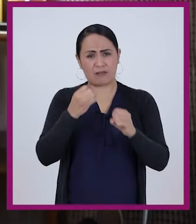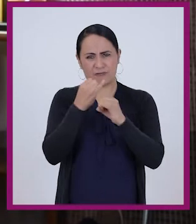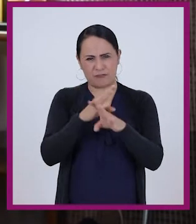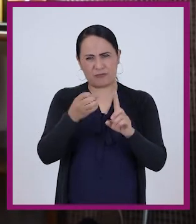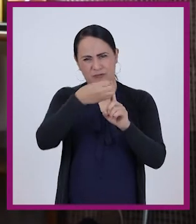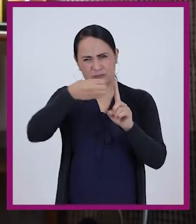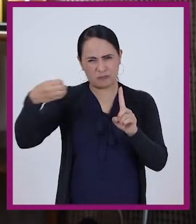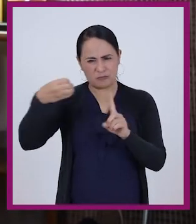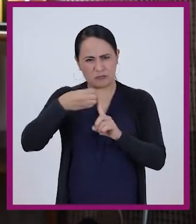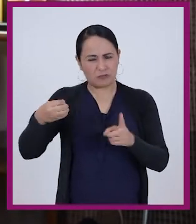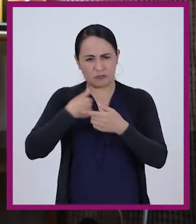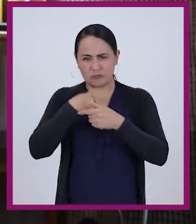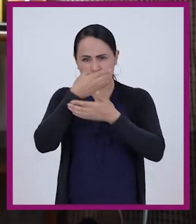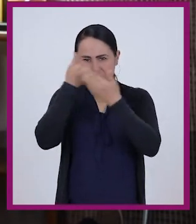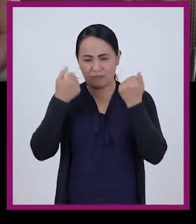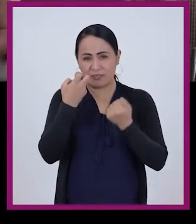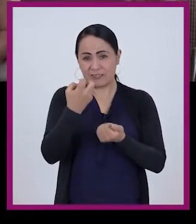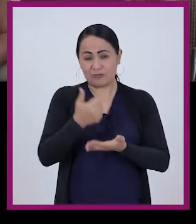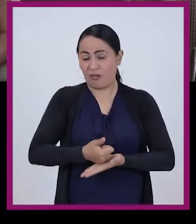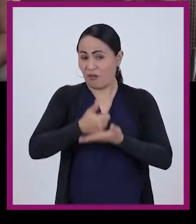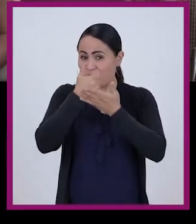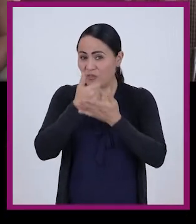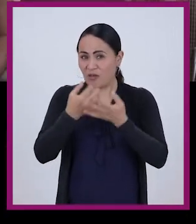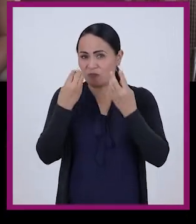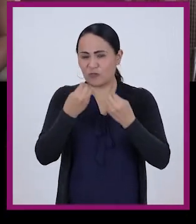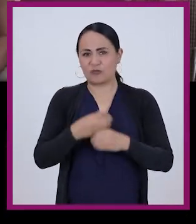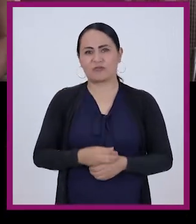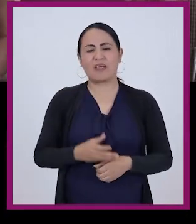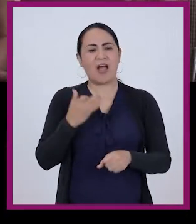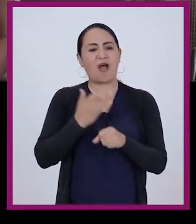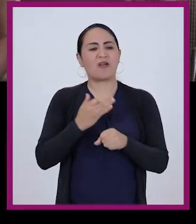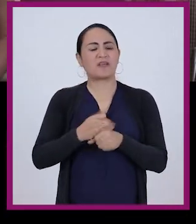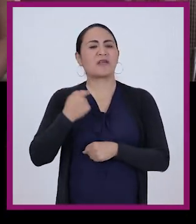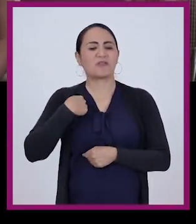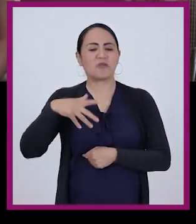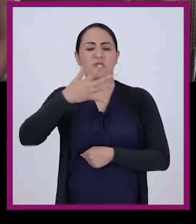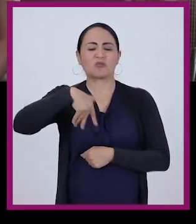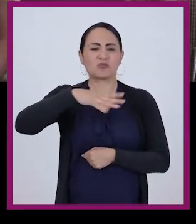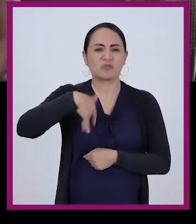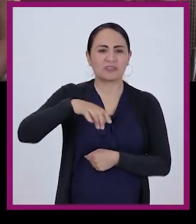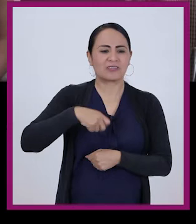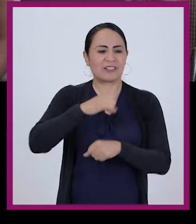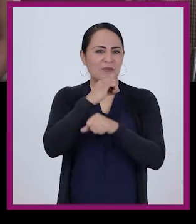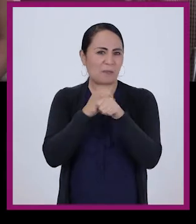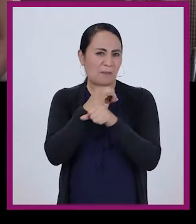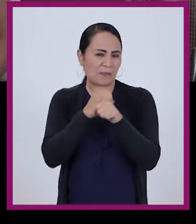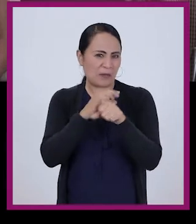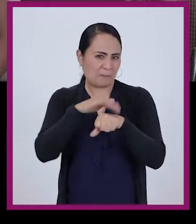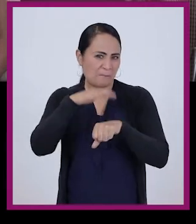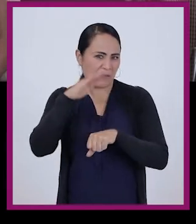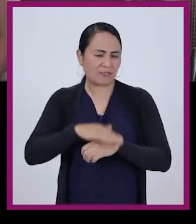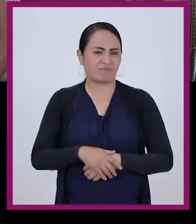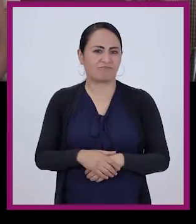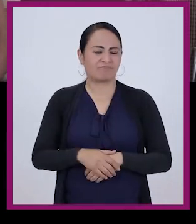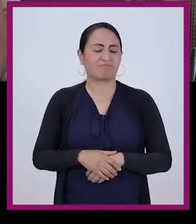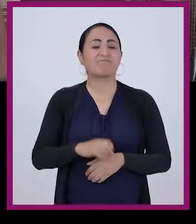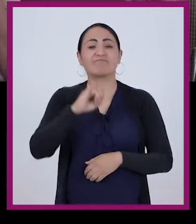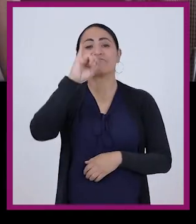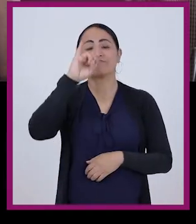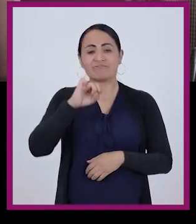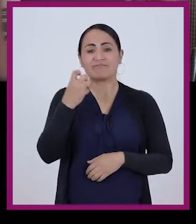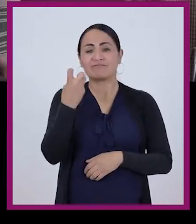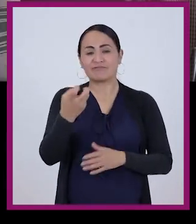esas apps de organización del trabajo. Esto nos ayudará muchísimo, Juanma. De una vez voy a buscar una de esas